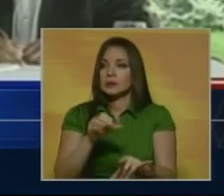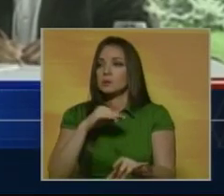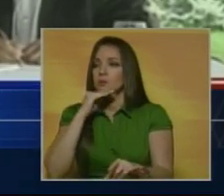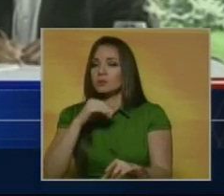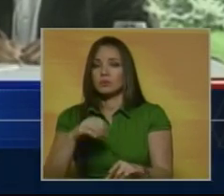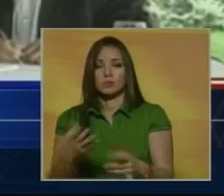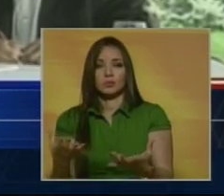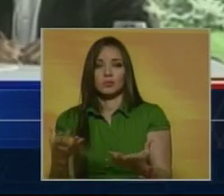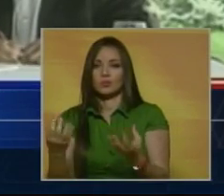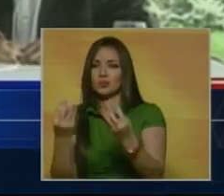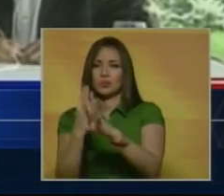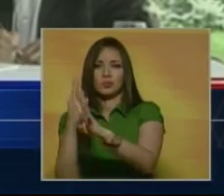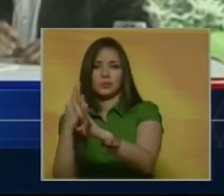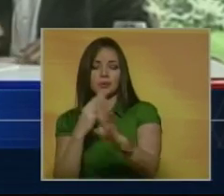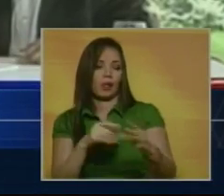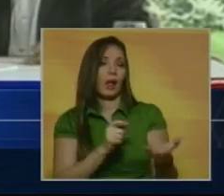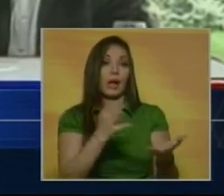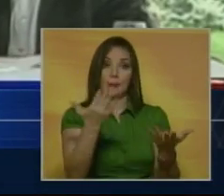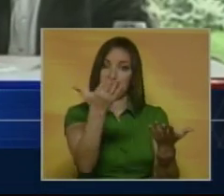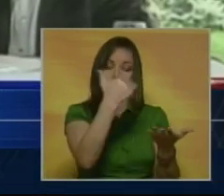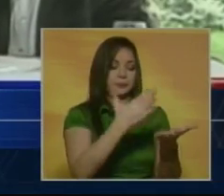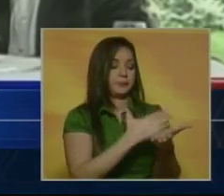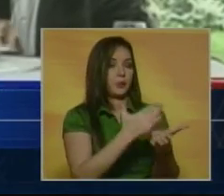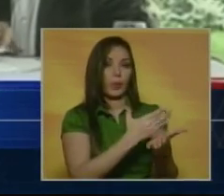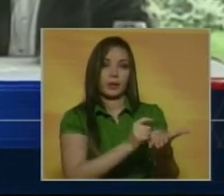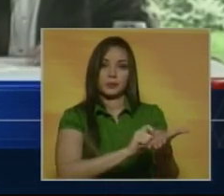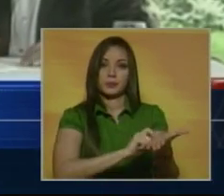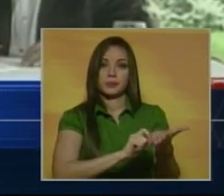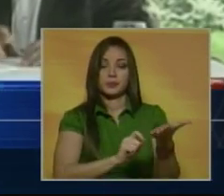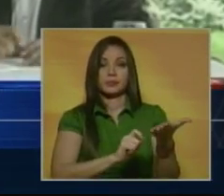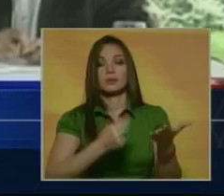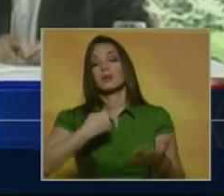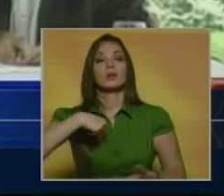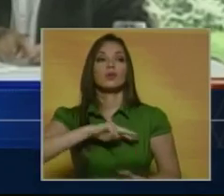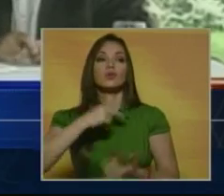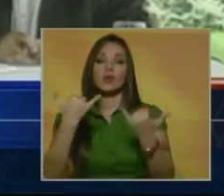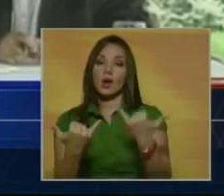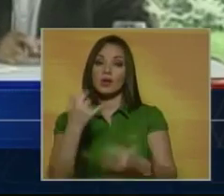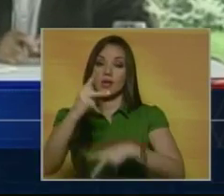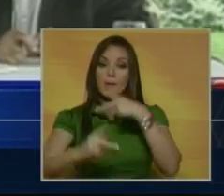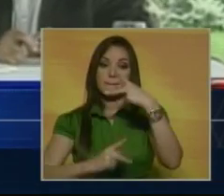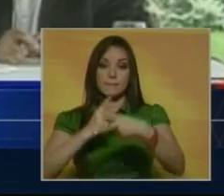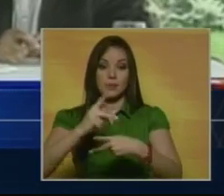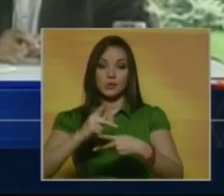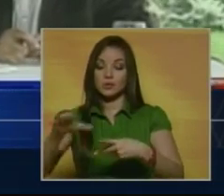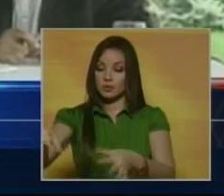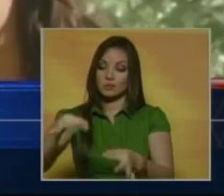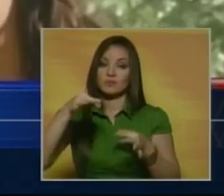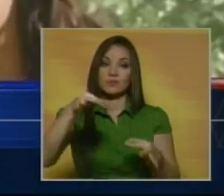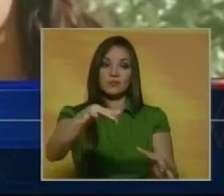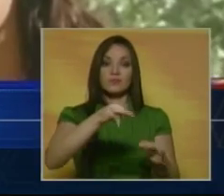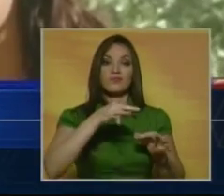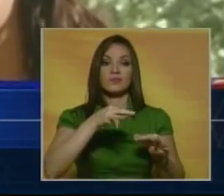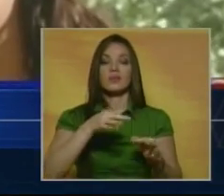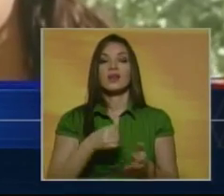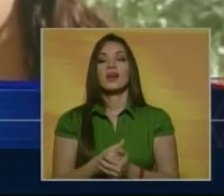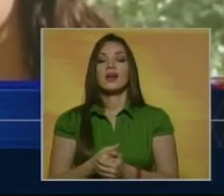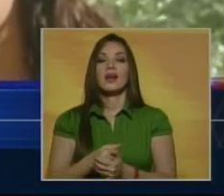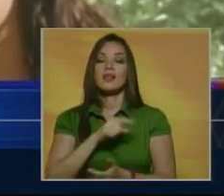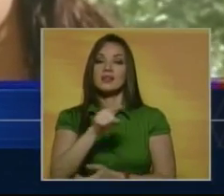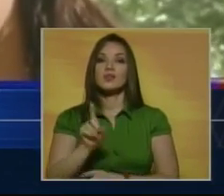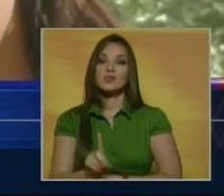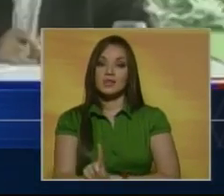imprimimos para tal fin. Nosotros estamos ahorita en el proceso de recoger las planillas y los datos de computadora de